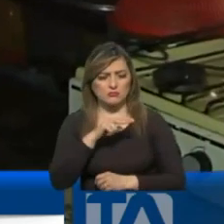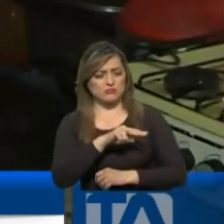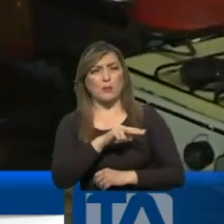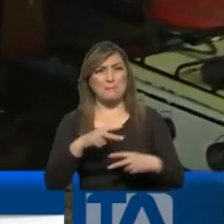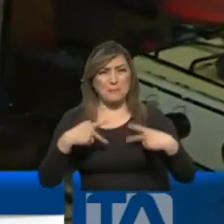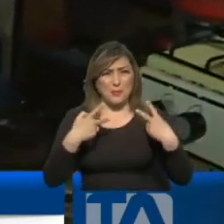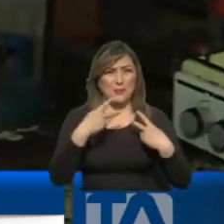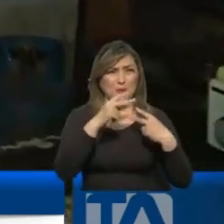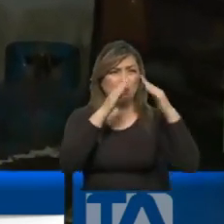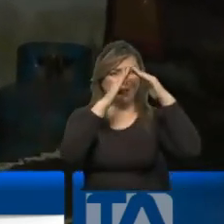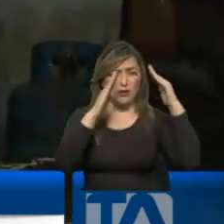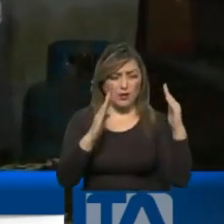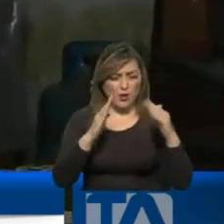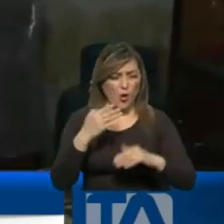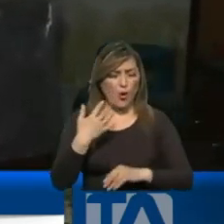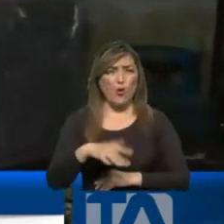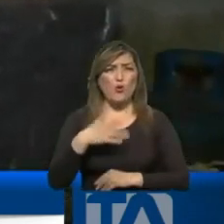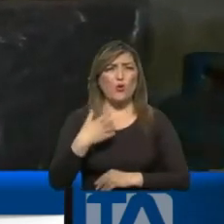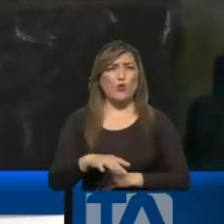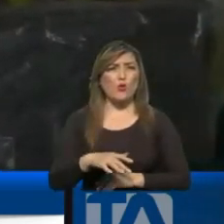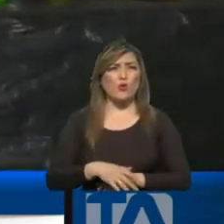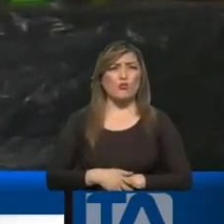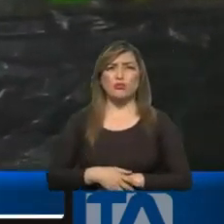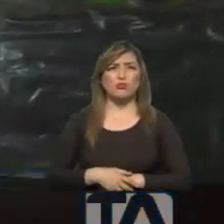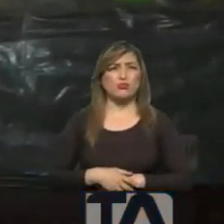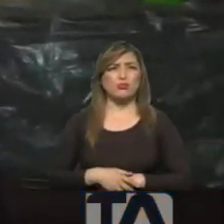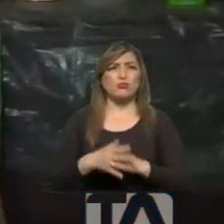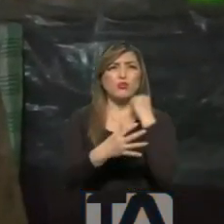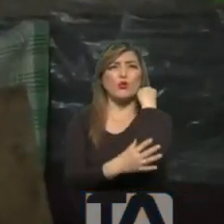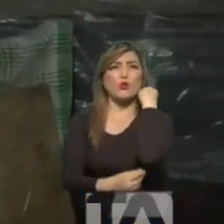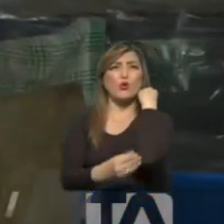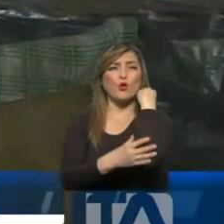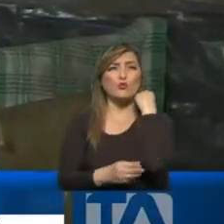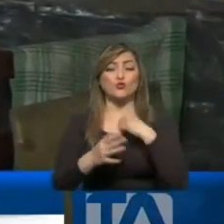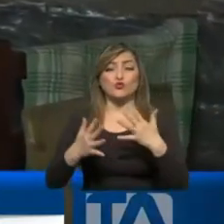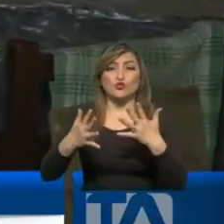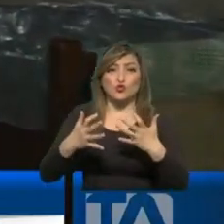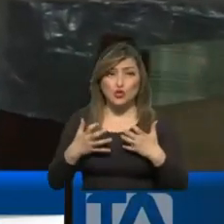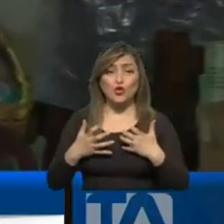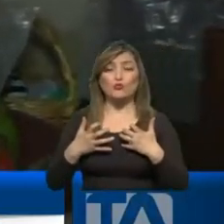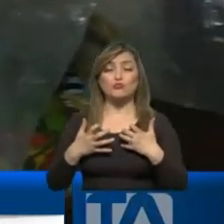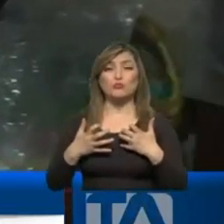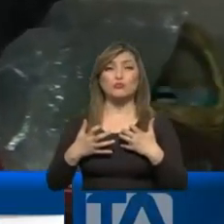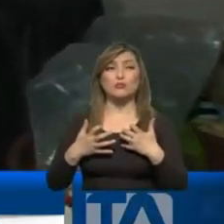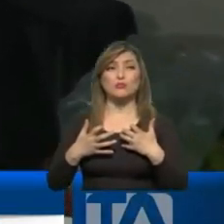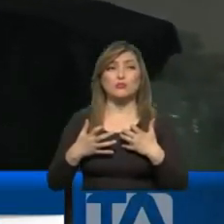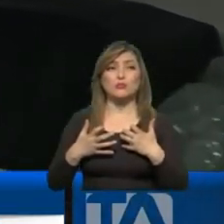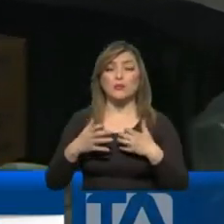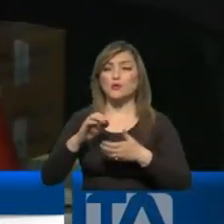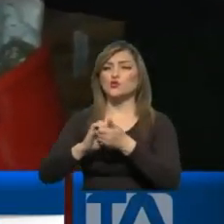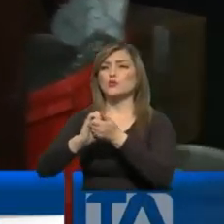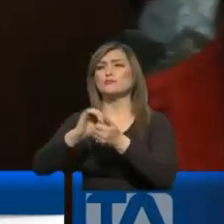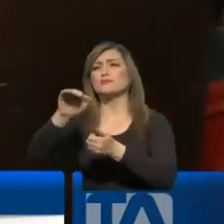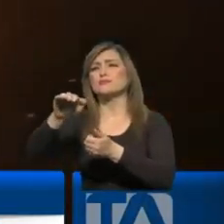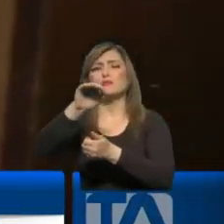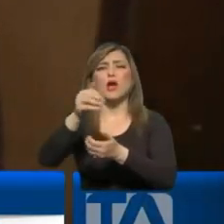la precaria malestar de su hogar. Así es que como extendí yo las manos a las personas solidarias para